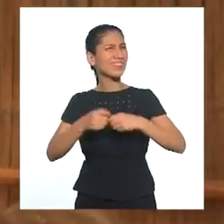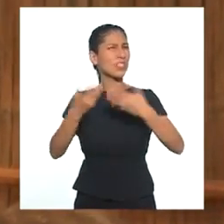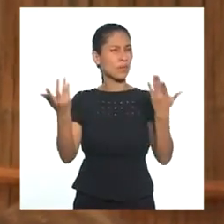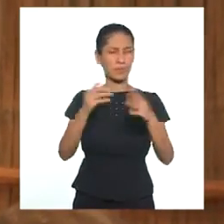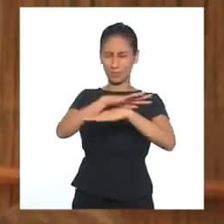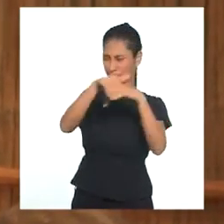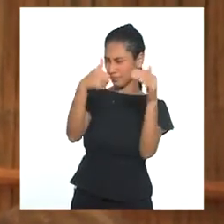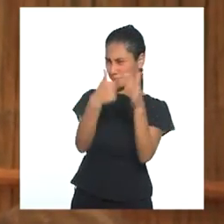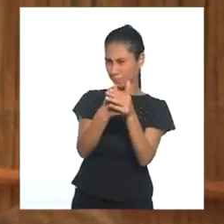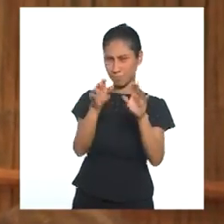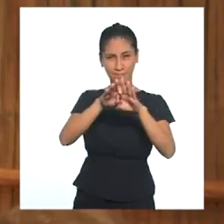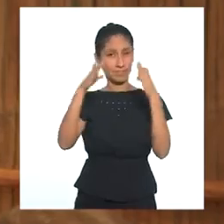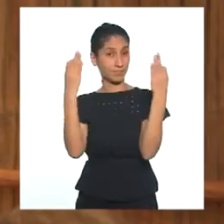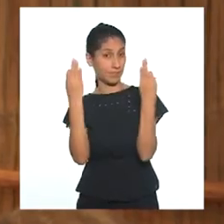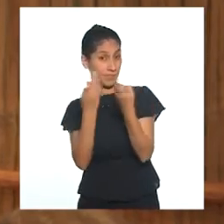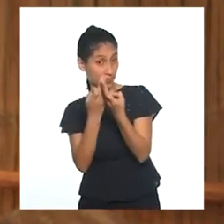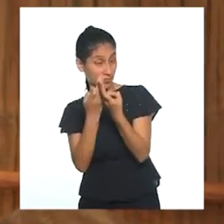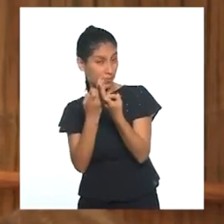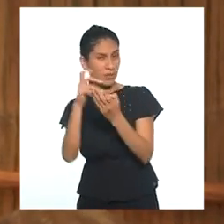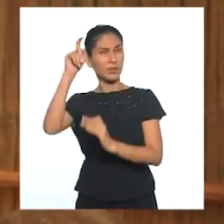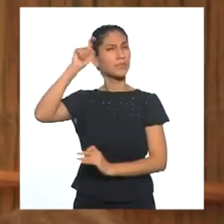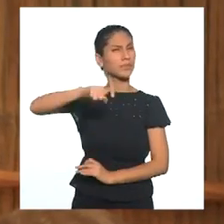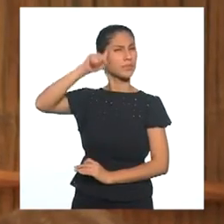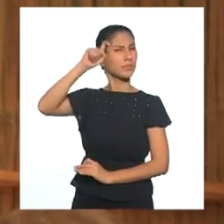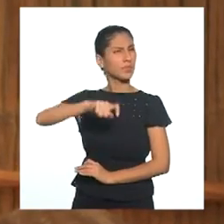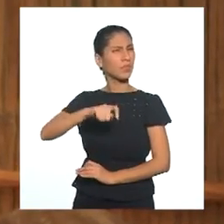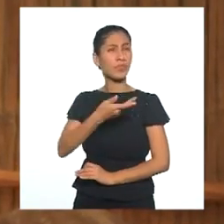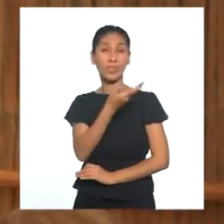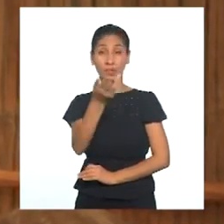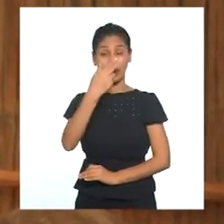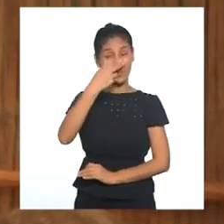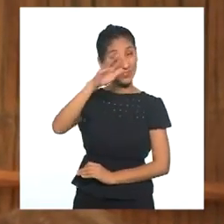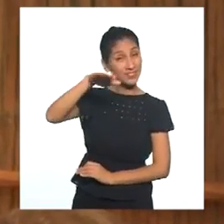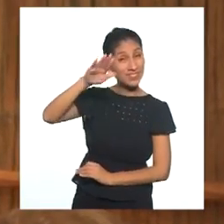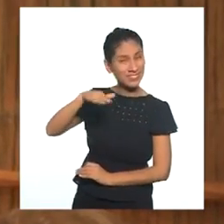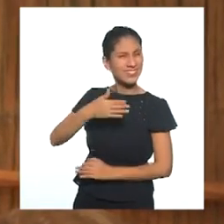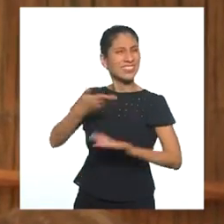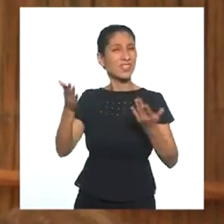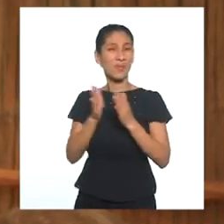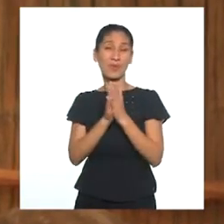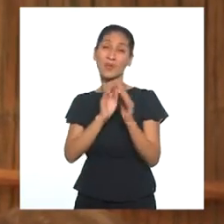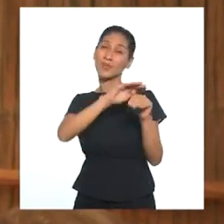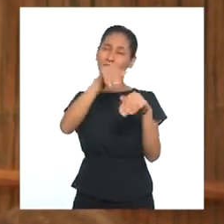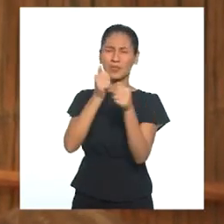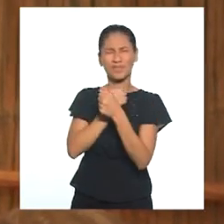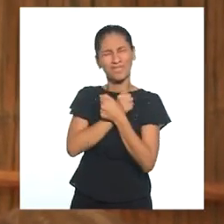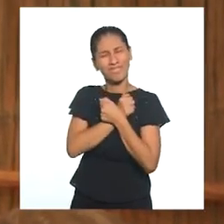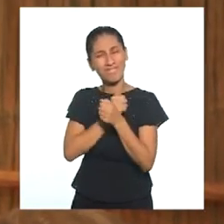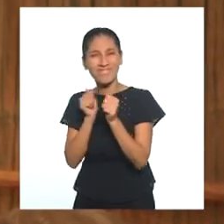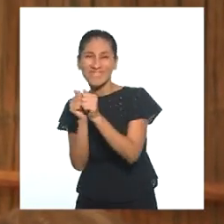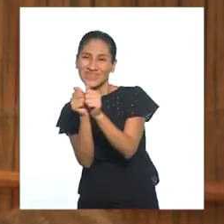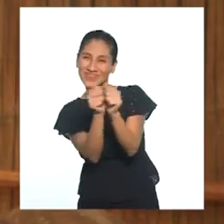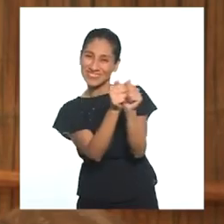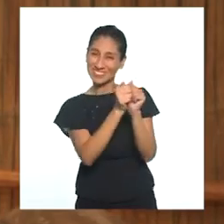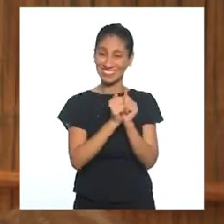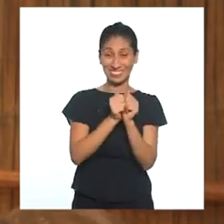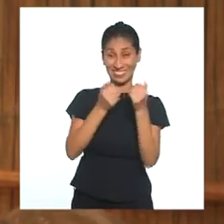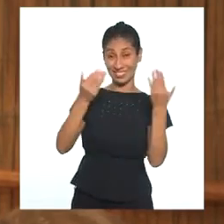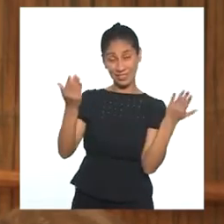Esto va para todas las familias. Necesitamos que sus niñas y niños estén queridos y